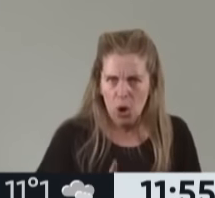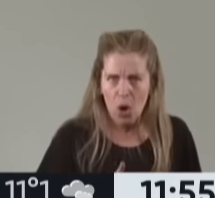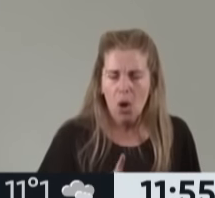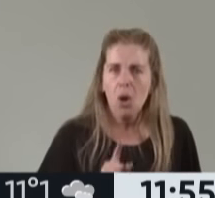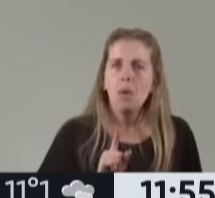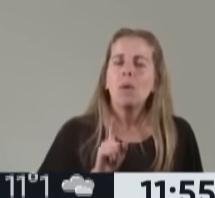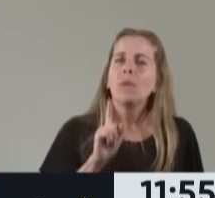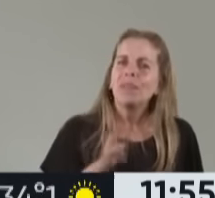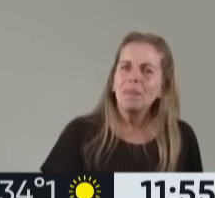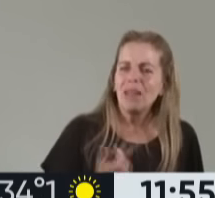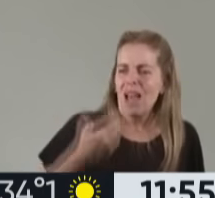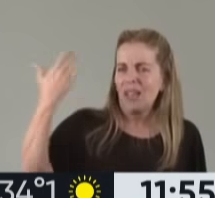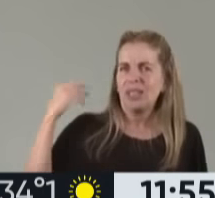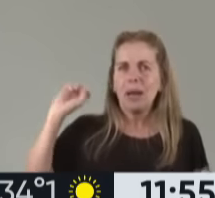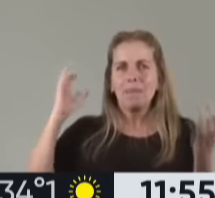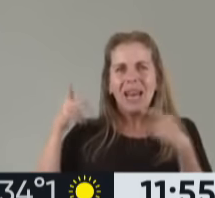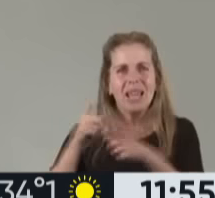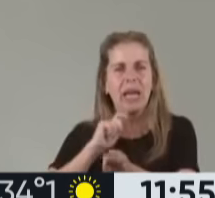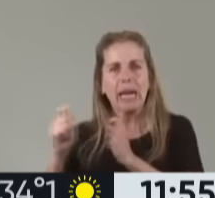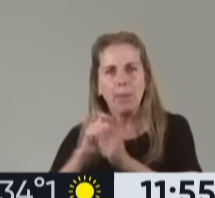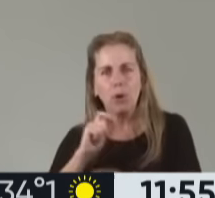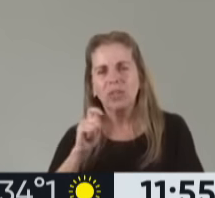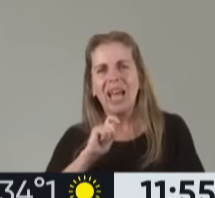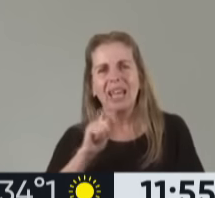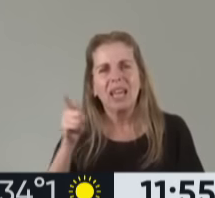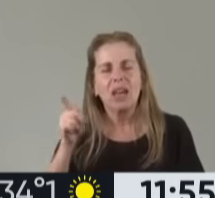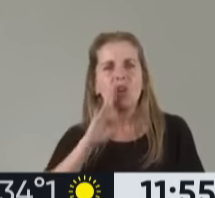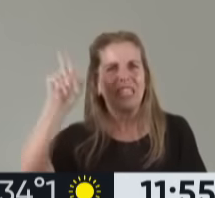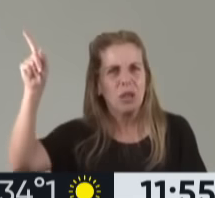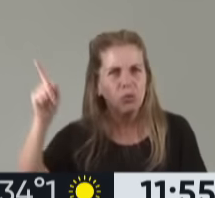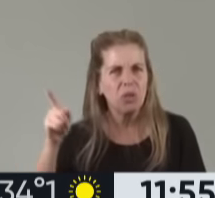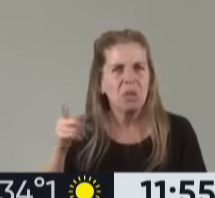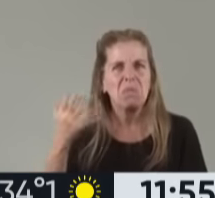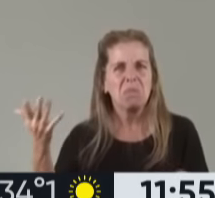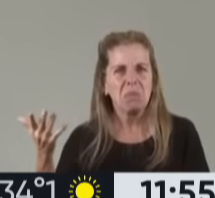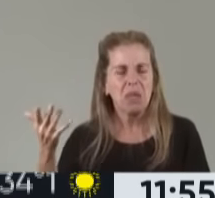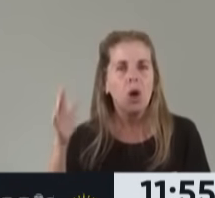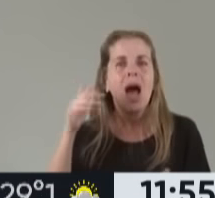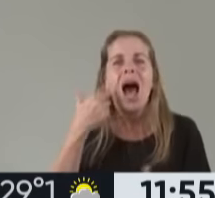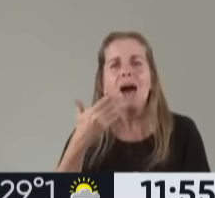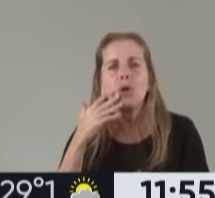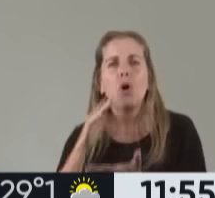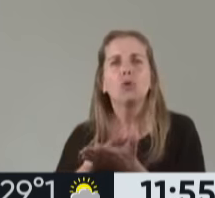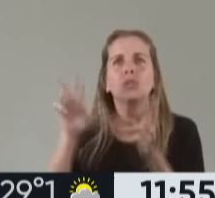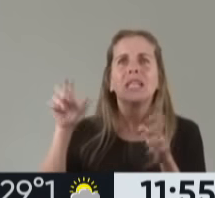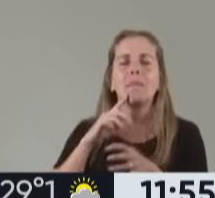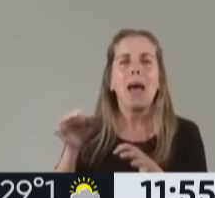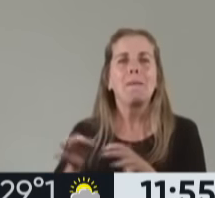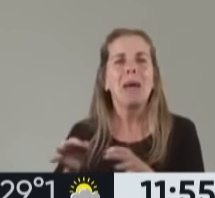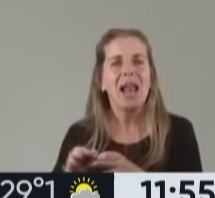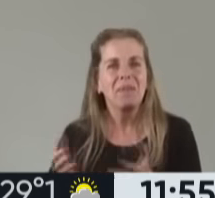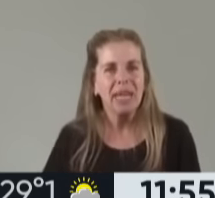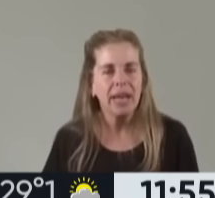medio británico, en torno a tomar en cuenta la opinión de los habitantes de Malvinas, una población